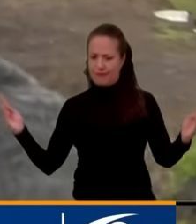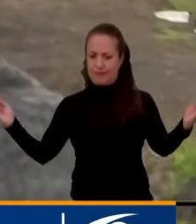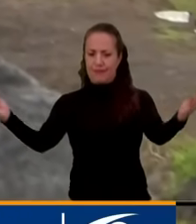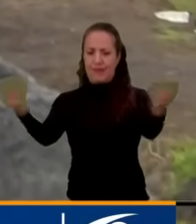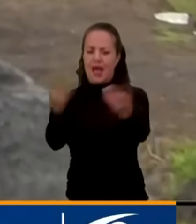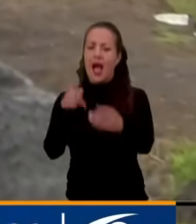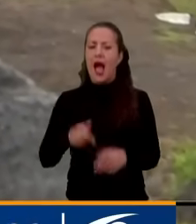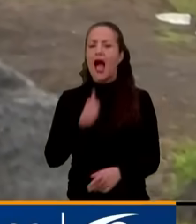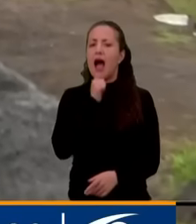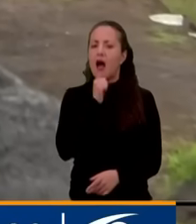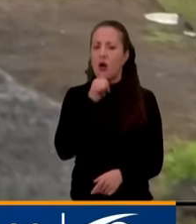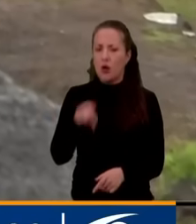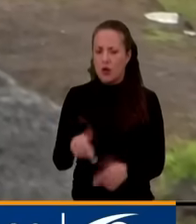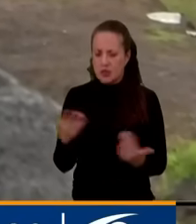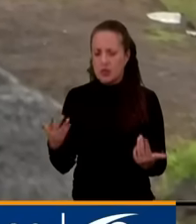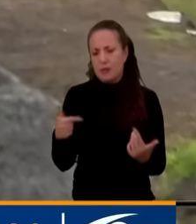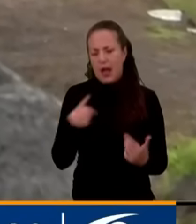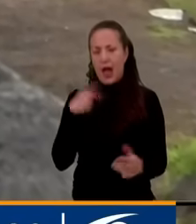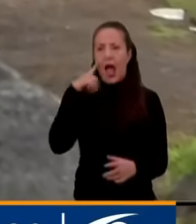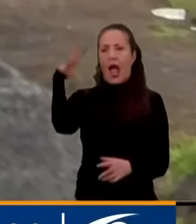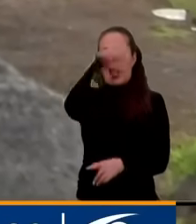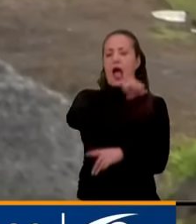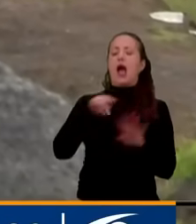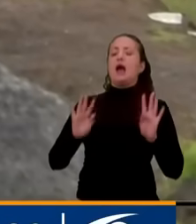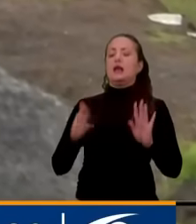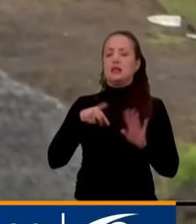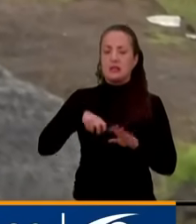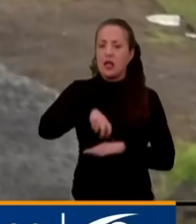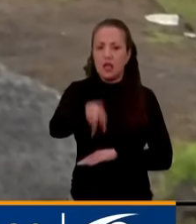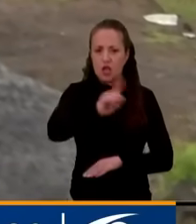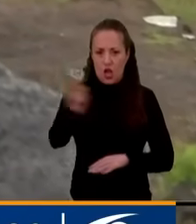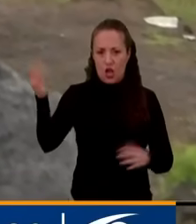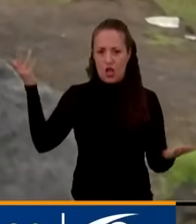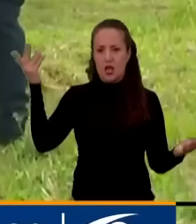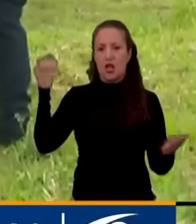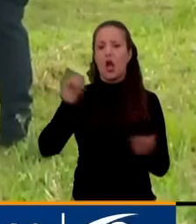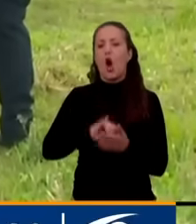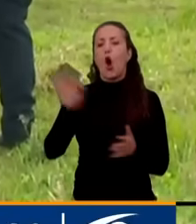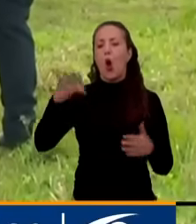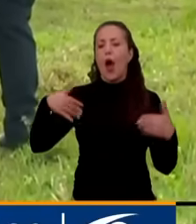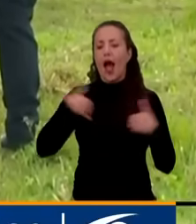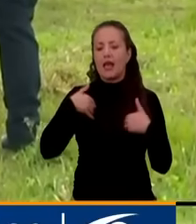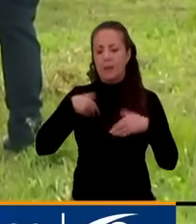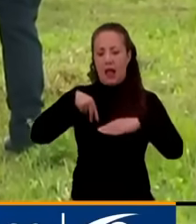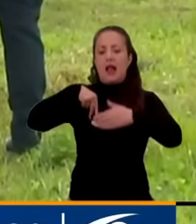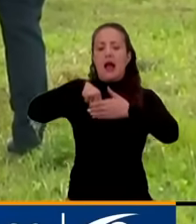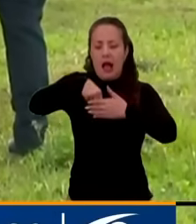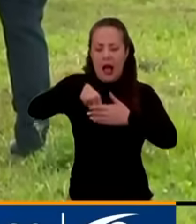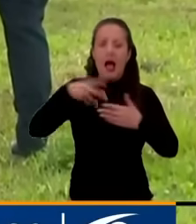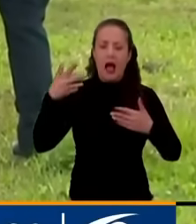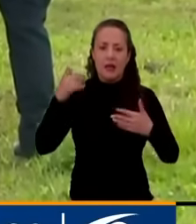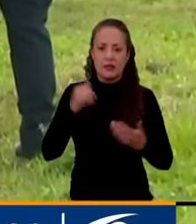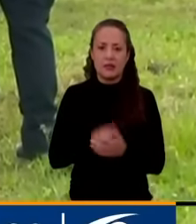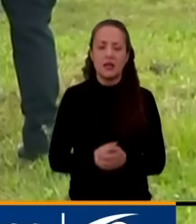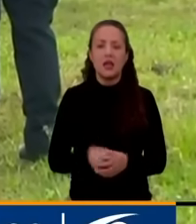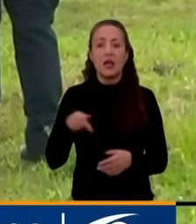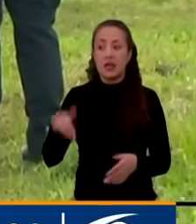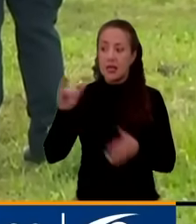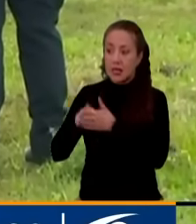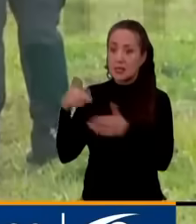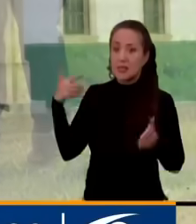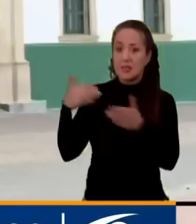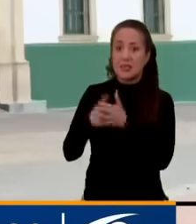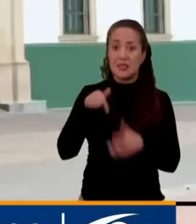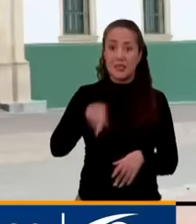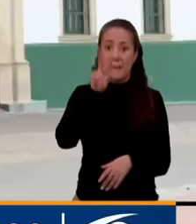que sea uno se de cuenta o llega un animalito y se detiene ahí por la cerca en lo que va corrido el año 24 Son seis